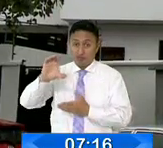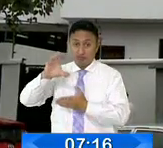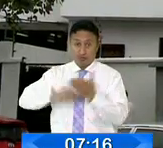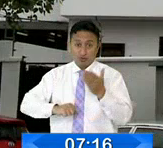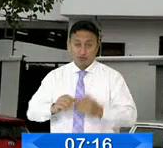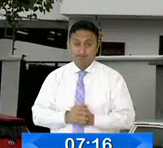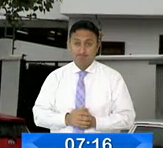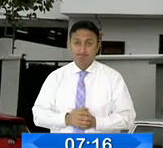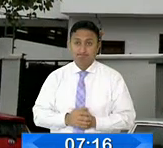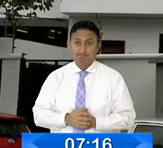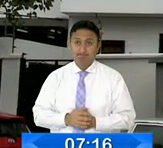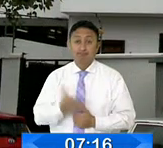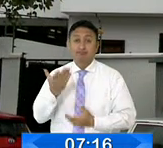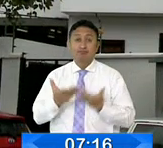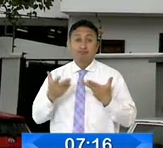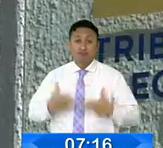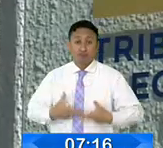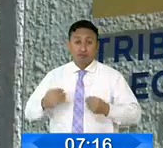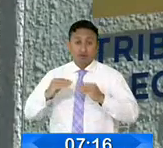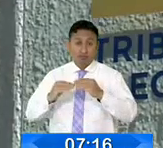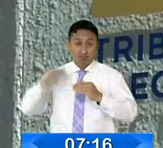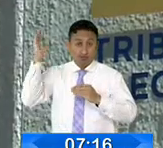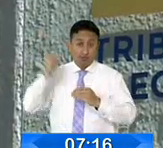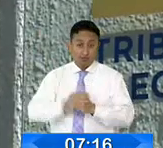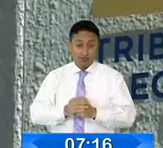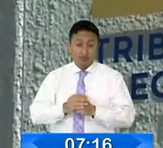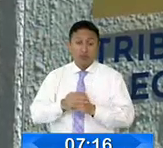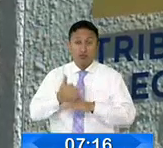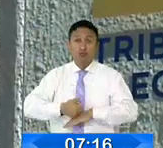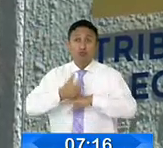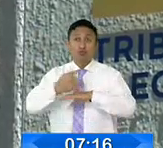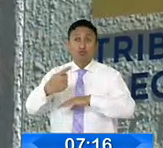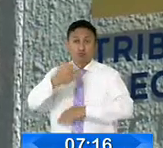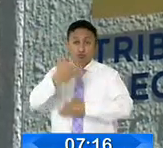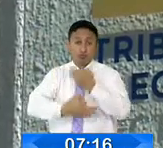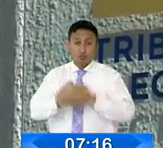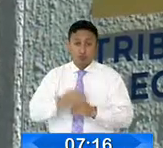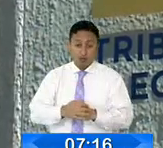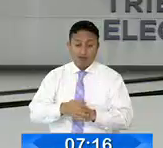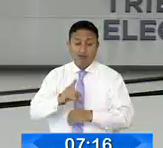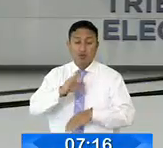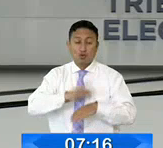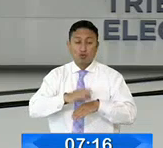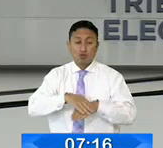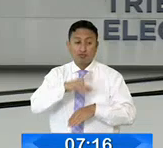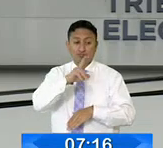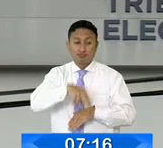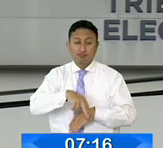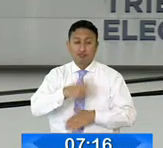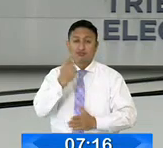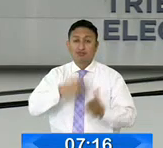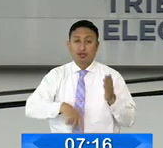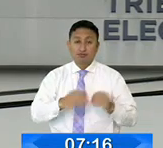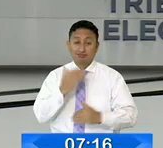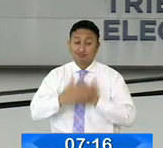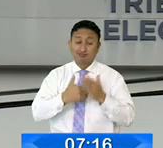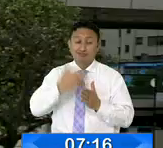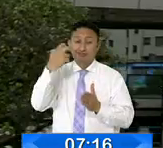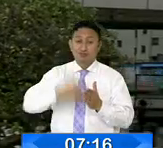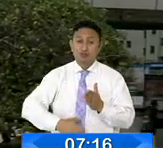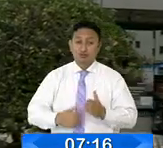que se supere el gasto, será el Tribunal Contencioso Electoral quien determine responsabilidades y posibles